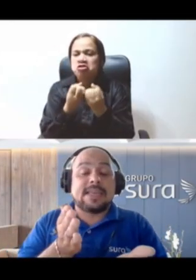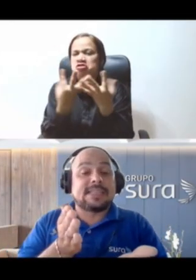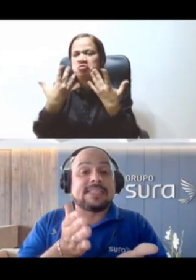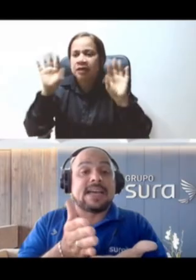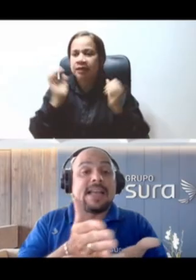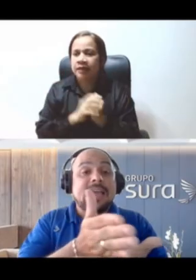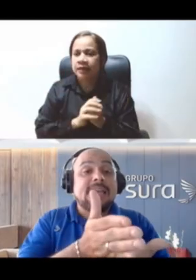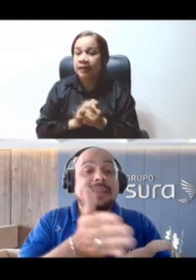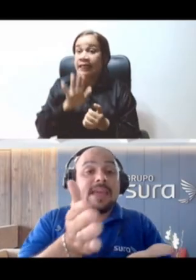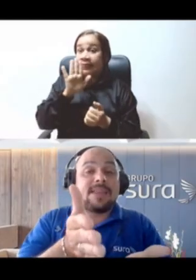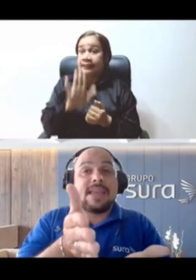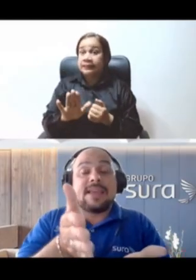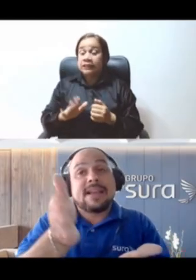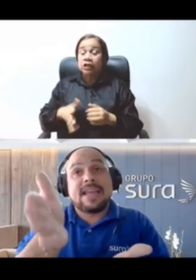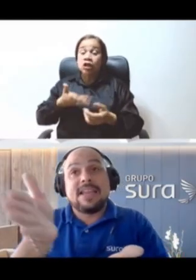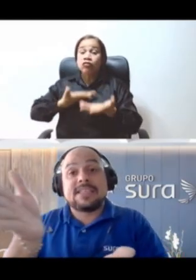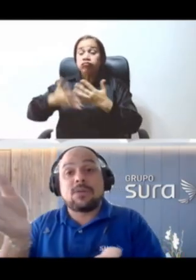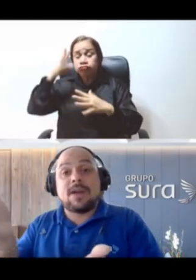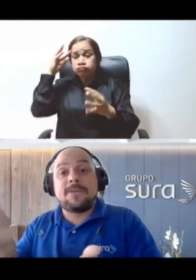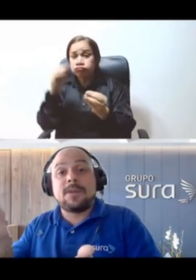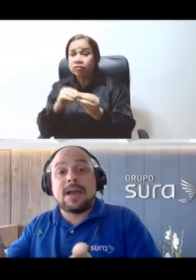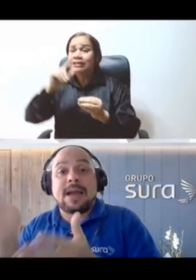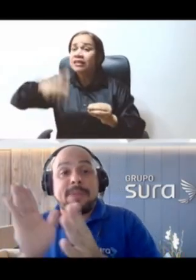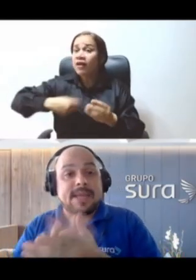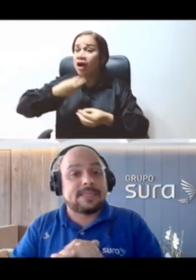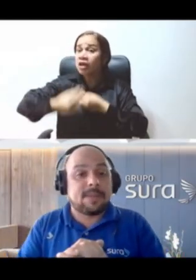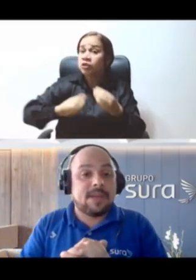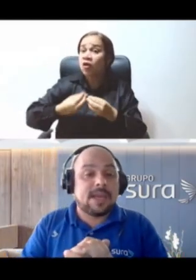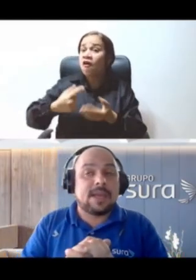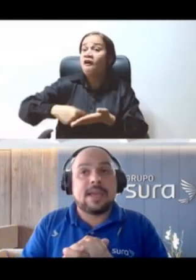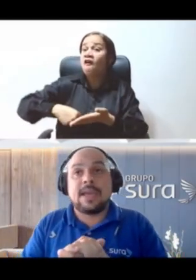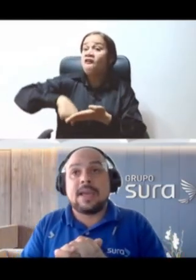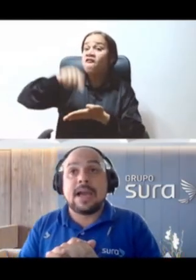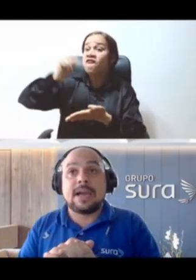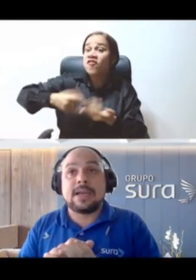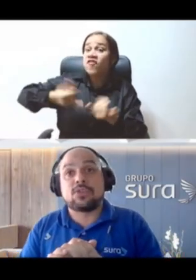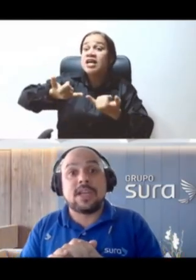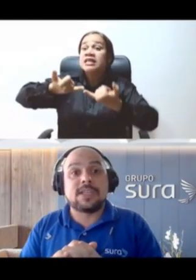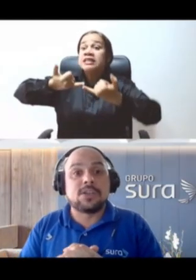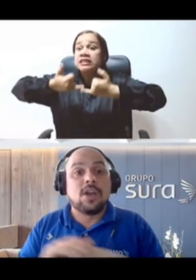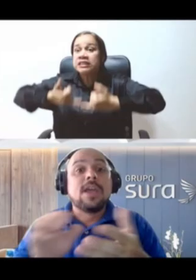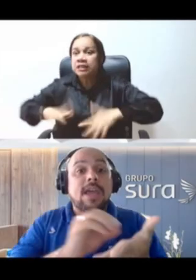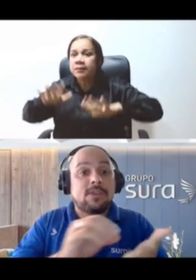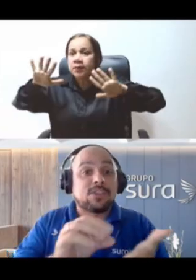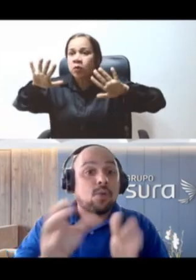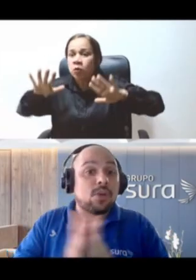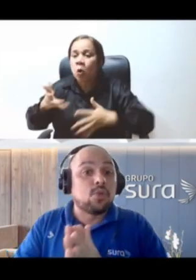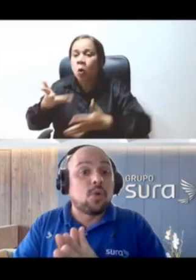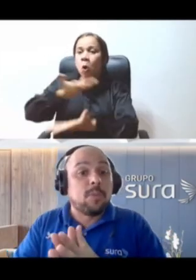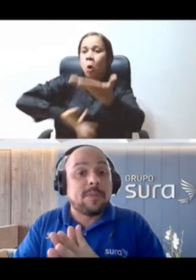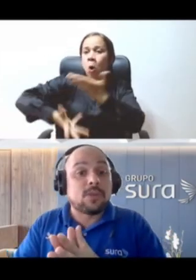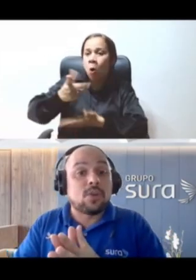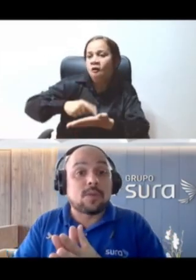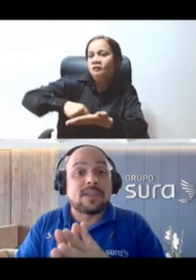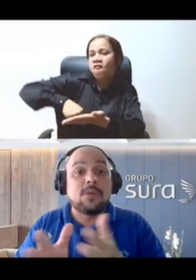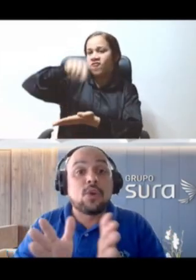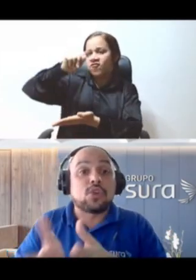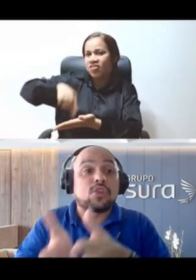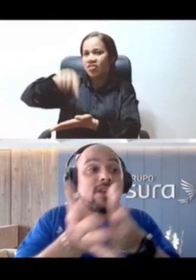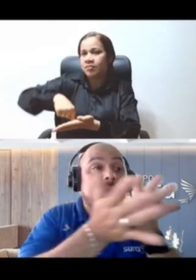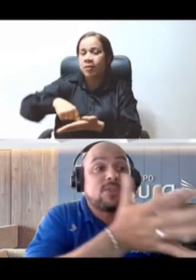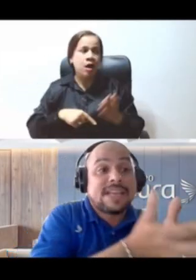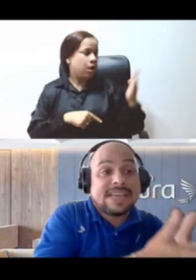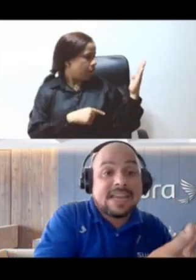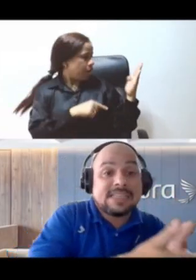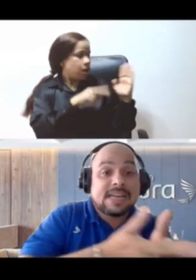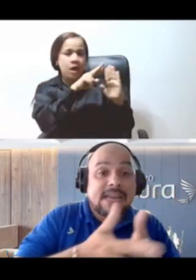integrantes de esta charla deben de realizar una firma apenas termine la socialización. Entonces, como es un cumplimiento